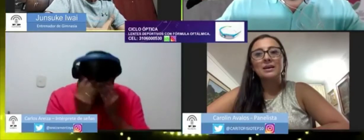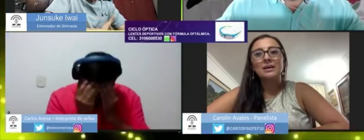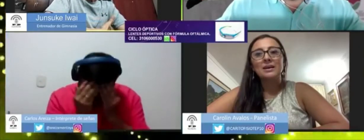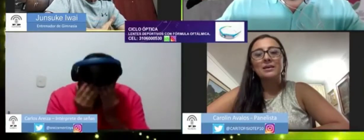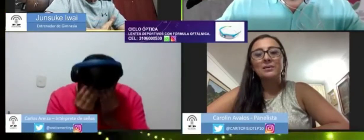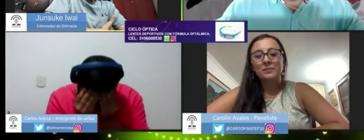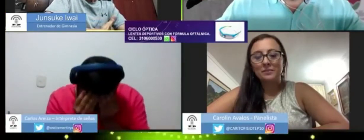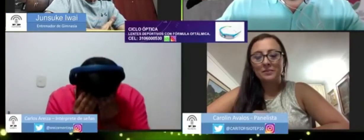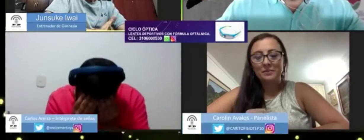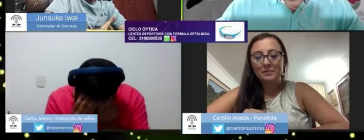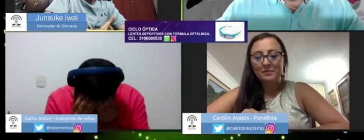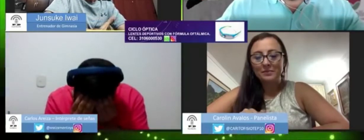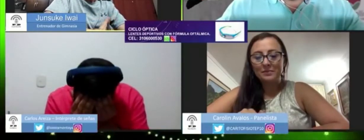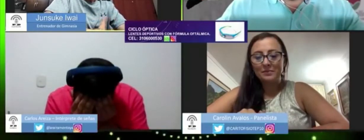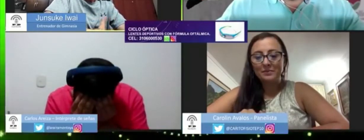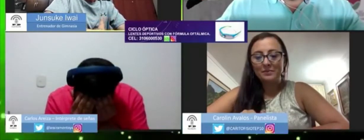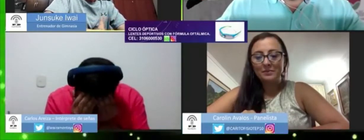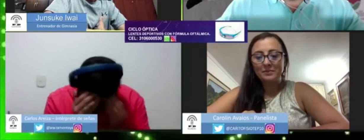que